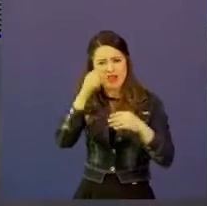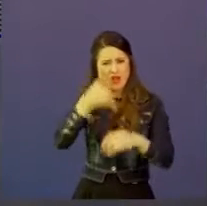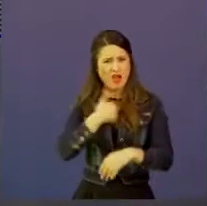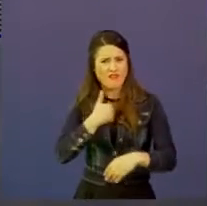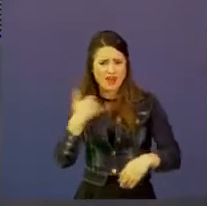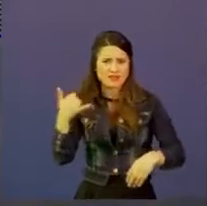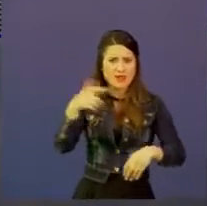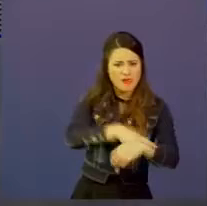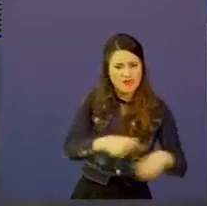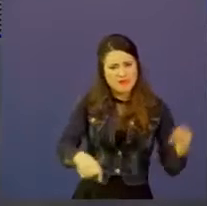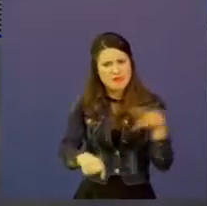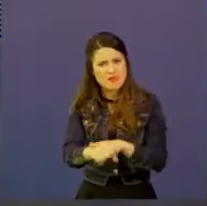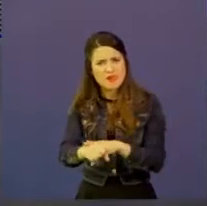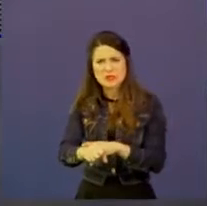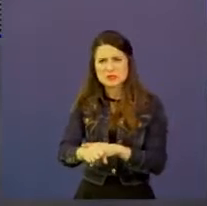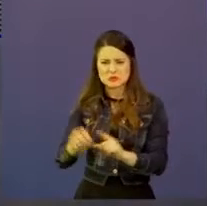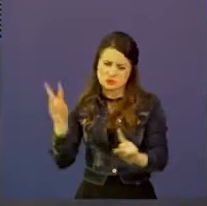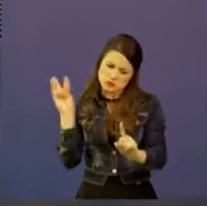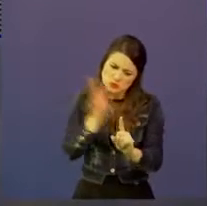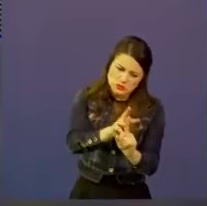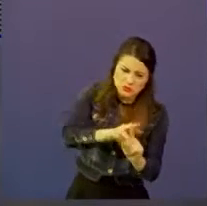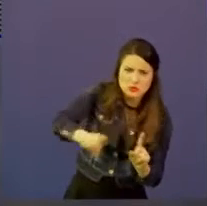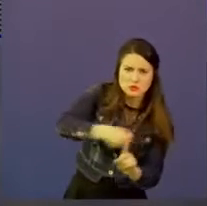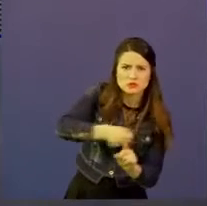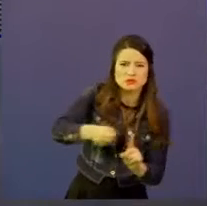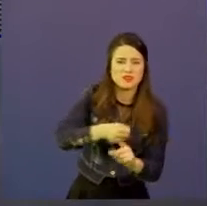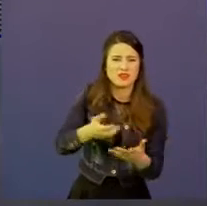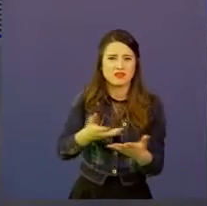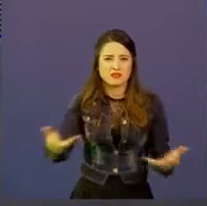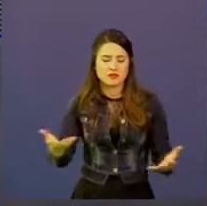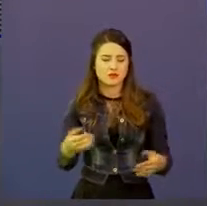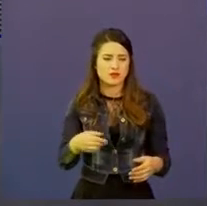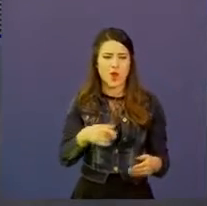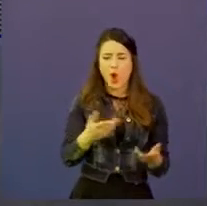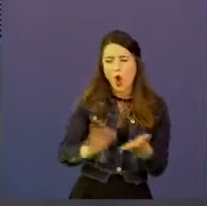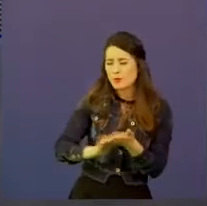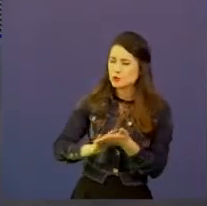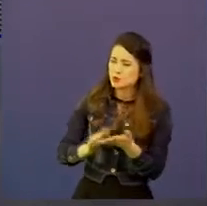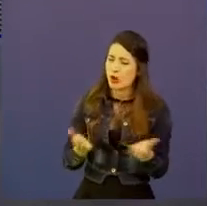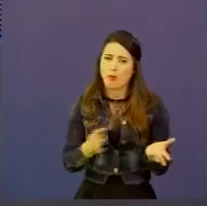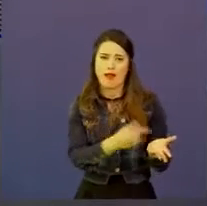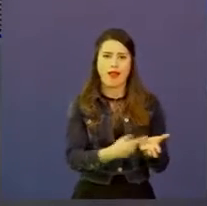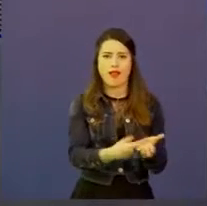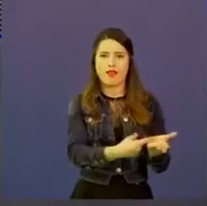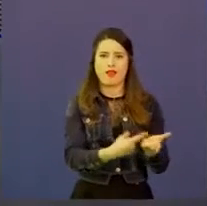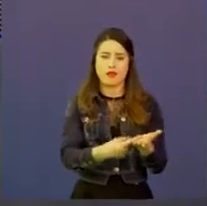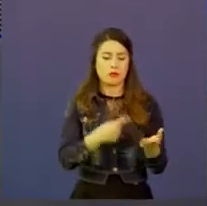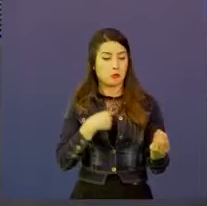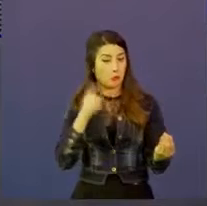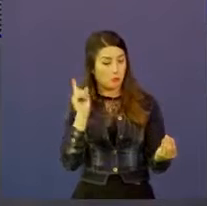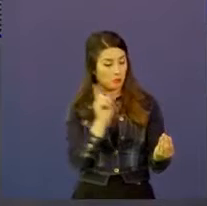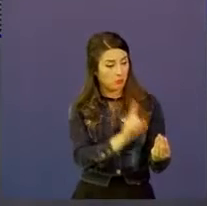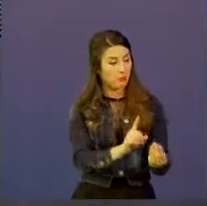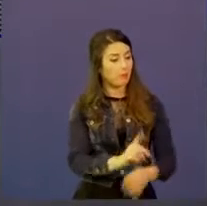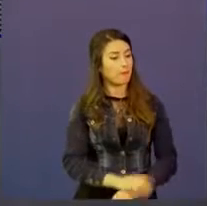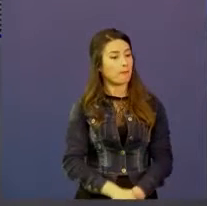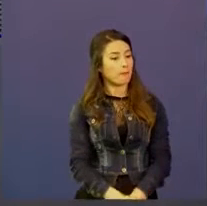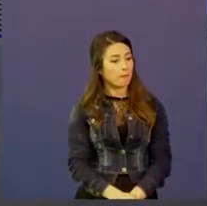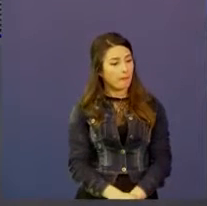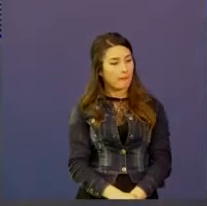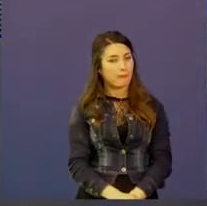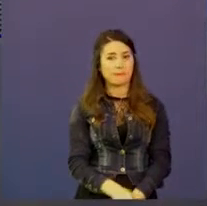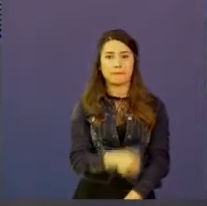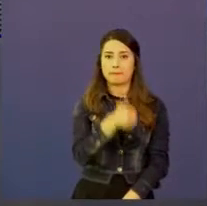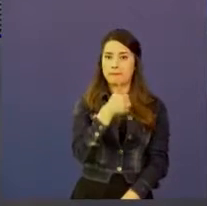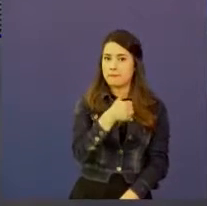buscar soluciones a sus hijos del tema. Eso es lo que hace la escuela TIC, es que cómo nos podemos reunir, cómo podemos contribuir,